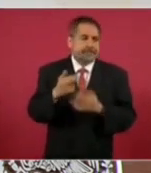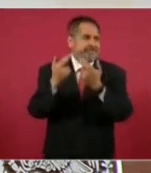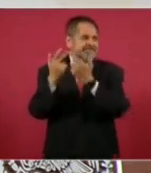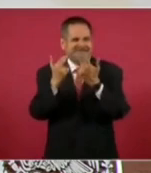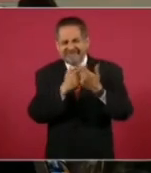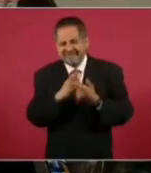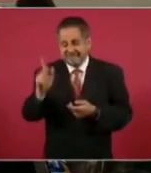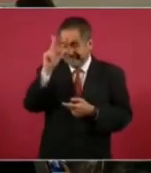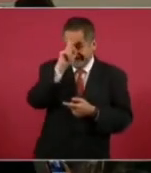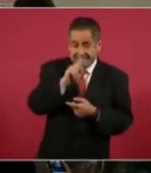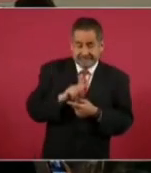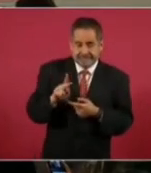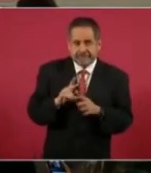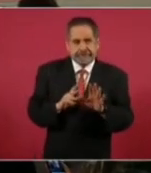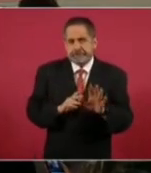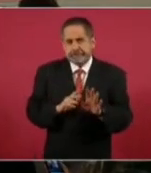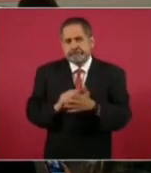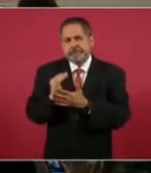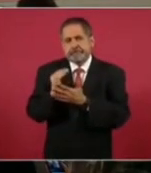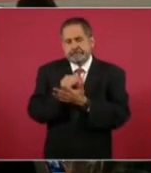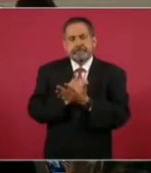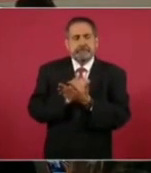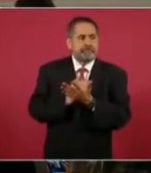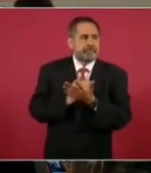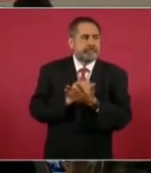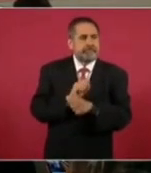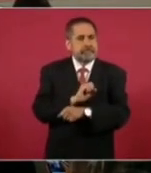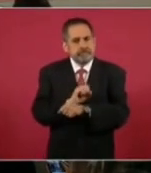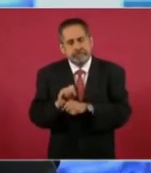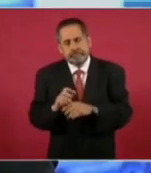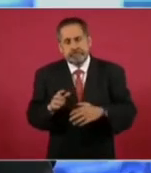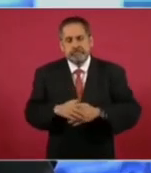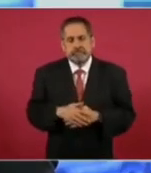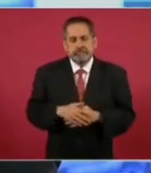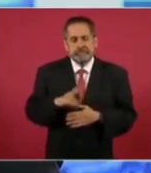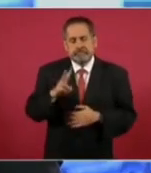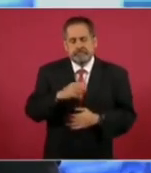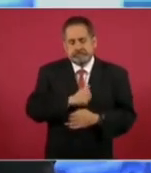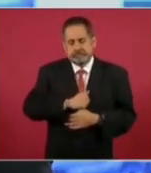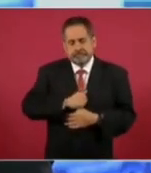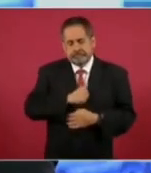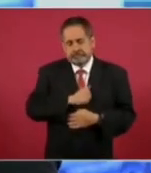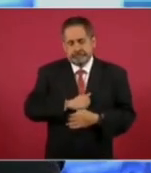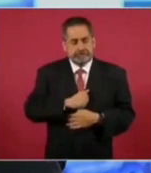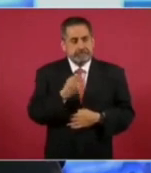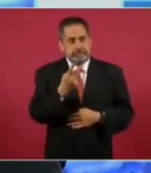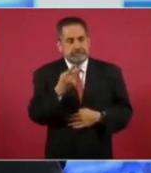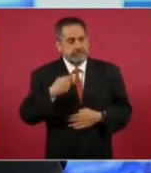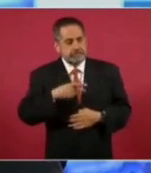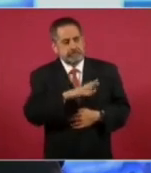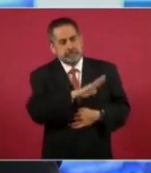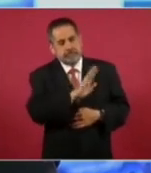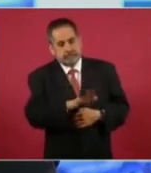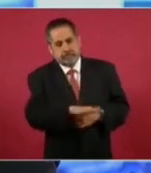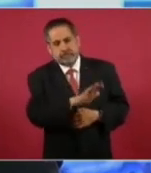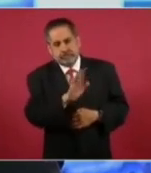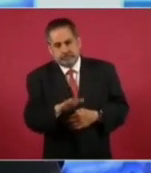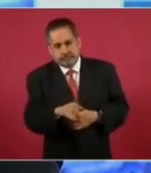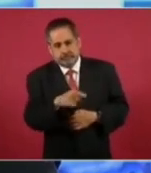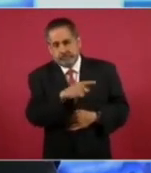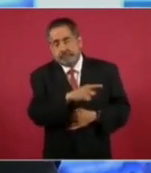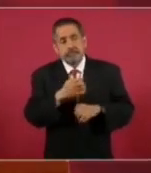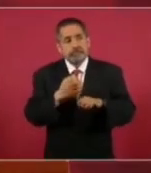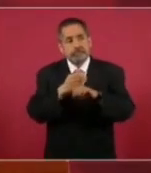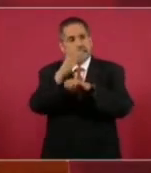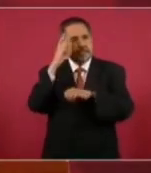son de mayores riesgos. Lamentamos profundamente los dos fallecimientos en el estado